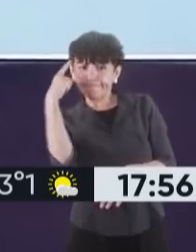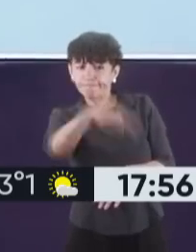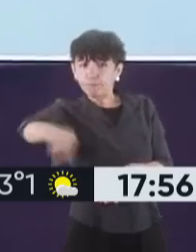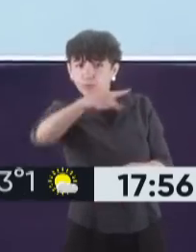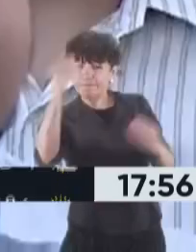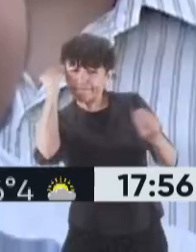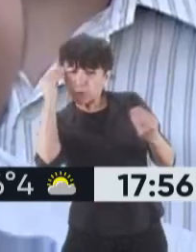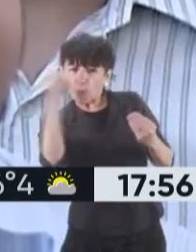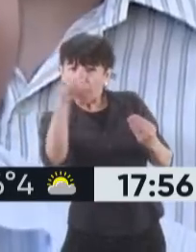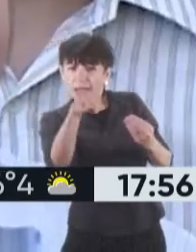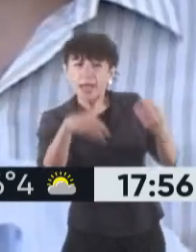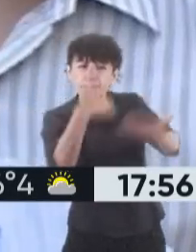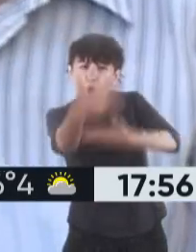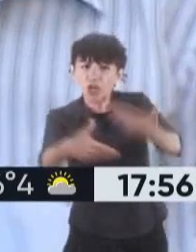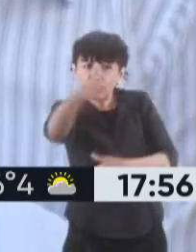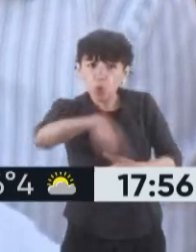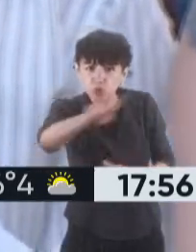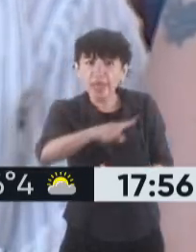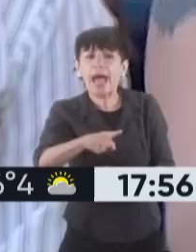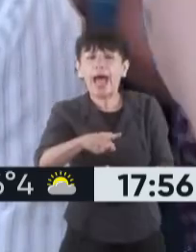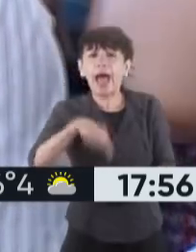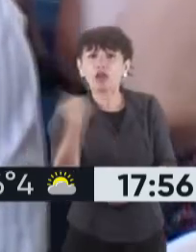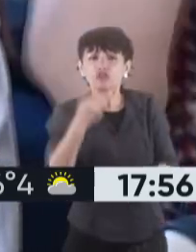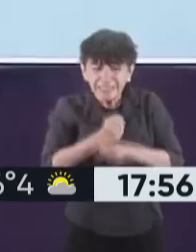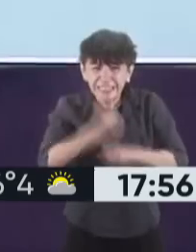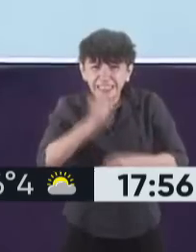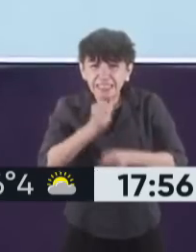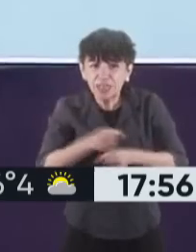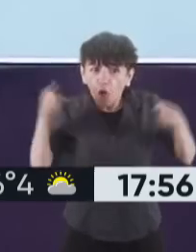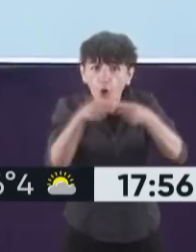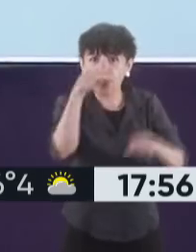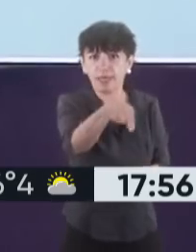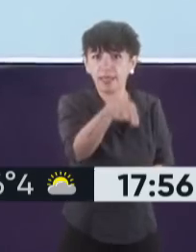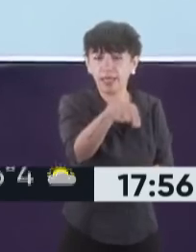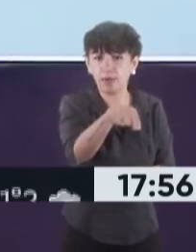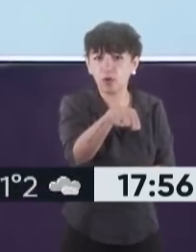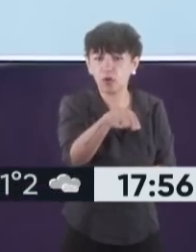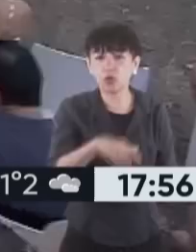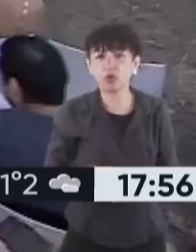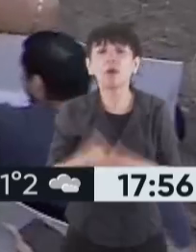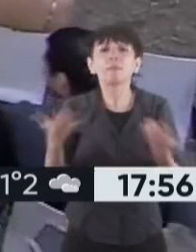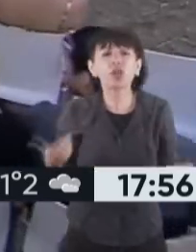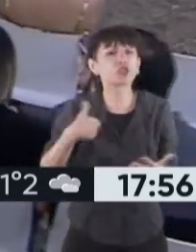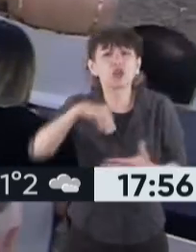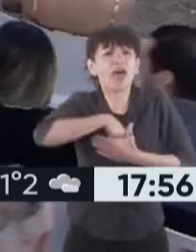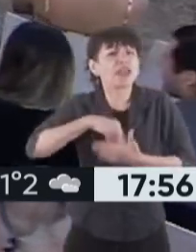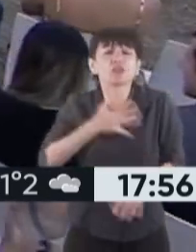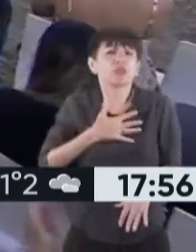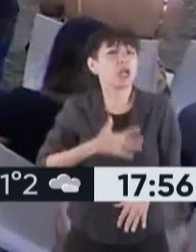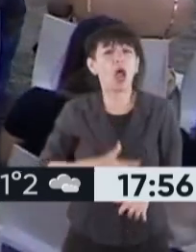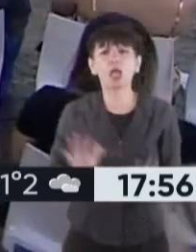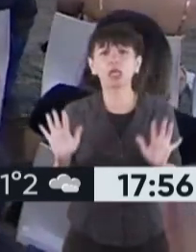ustedes lo único que nos motiva. Por eso yo tengo la tranquilidad